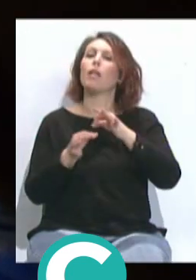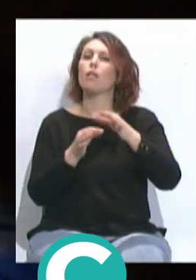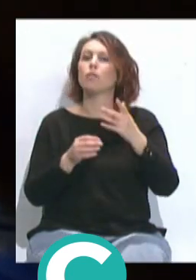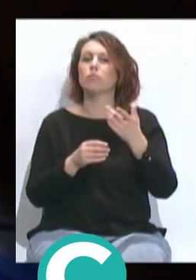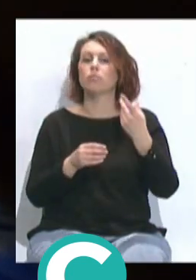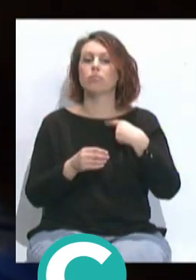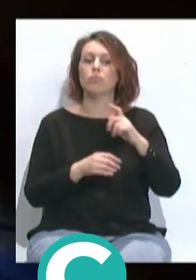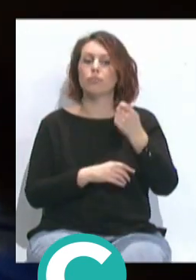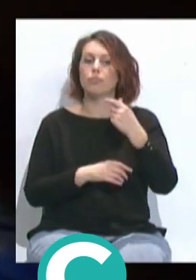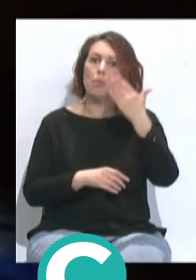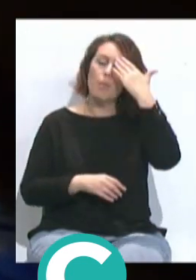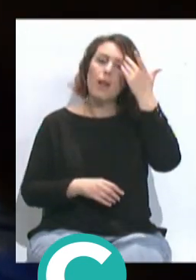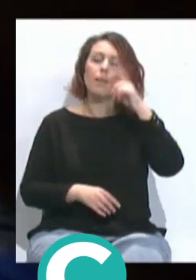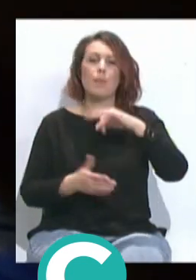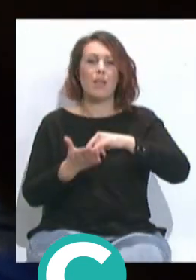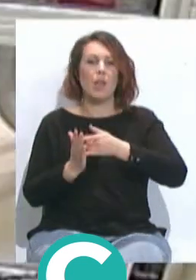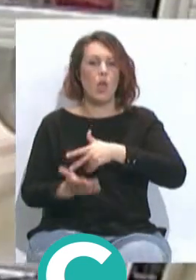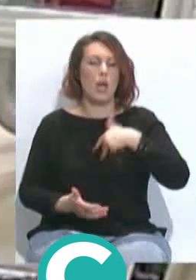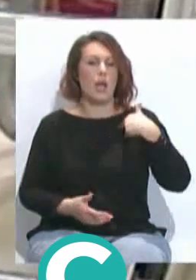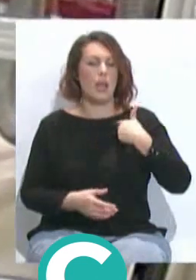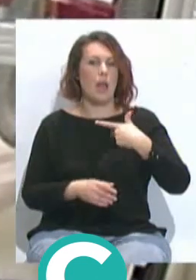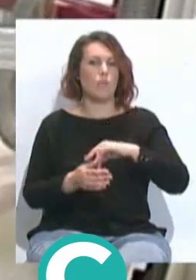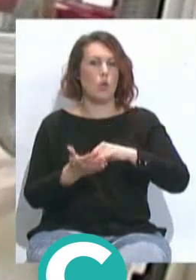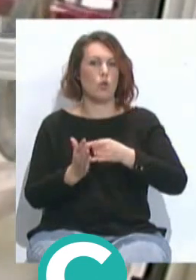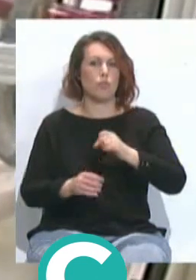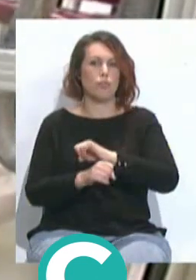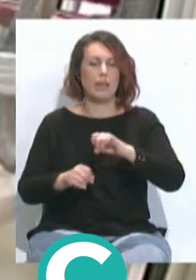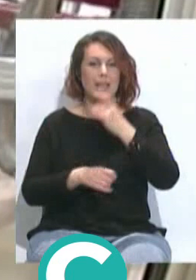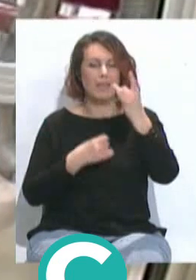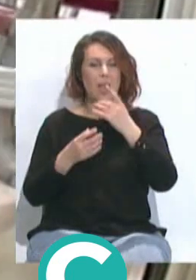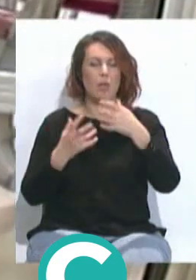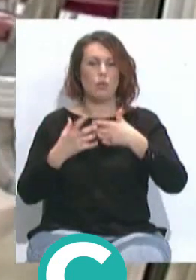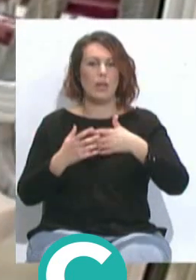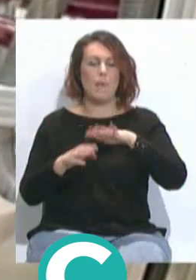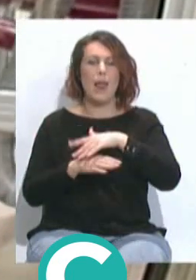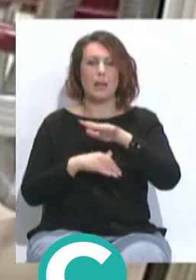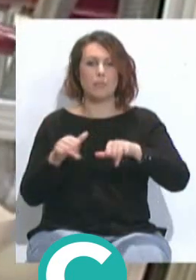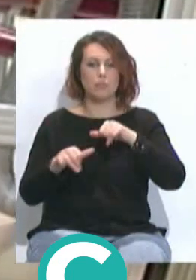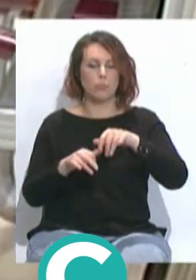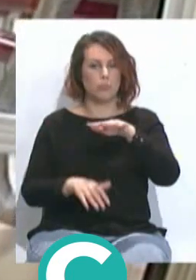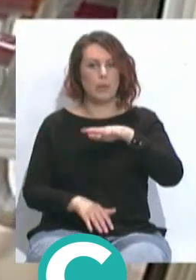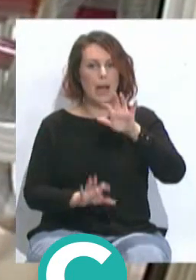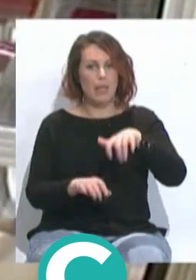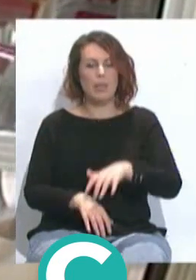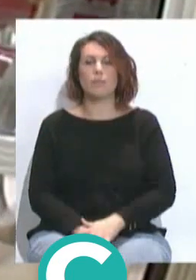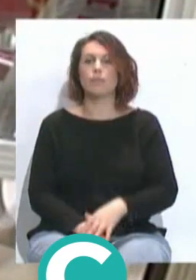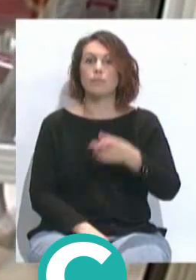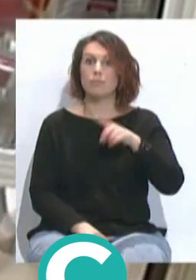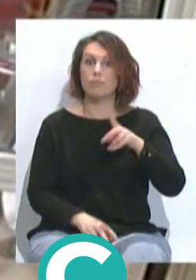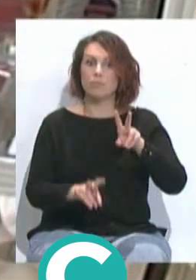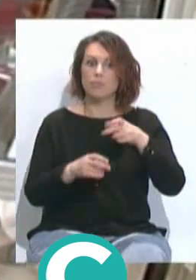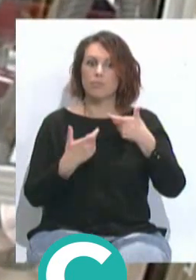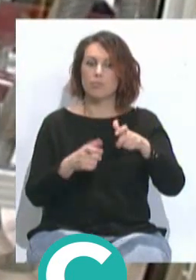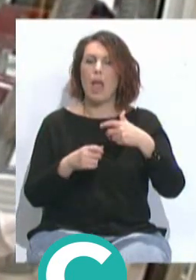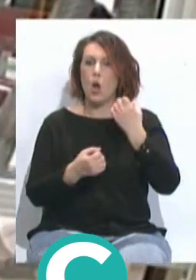los principales hitos y la planificación general del proyecto de consolidación de actividades industriales para Airbus en Cádiz. También el aspecto